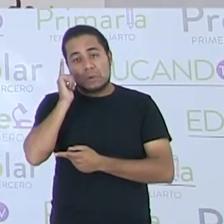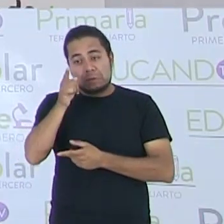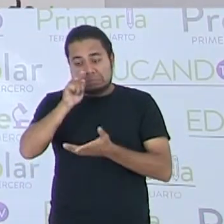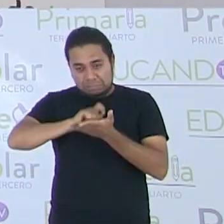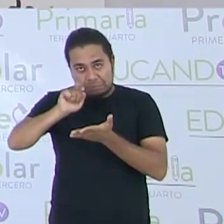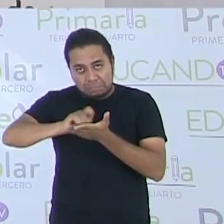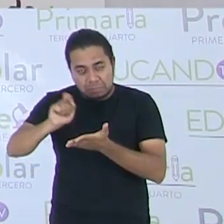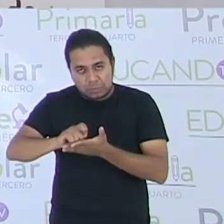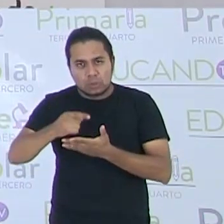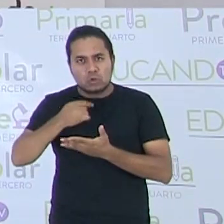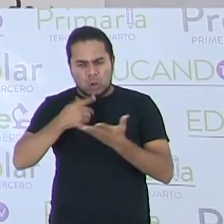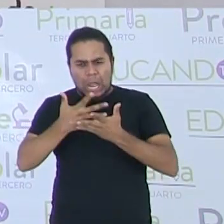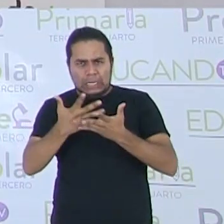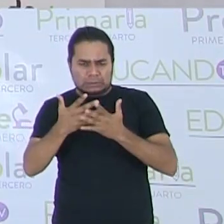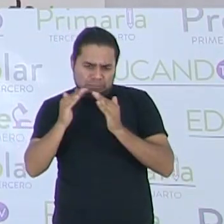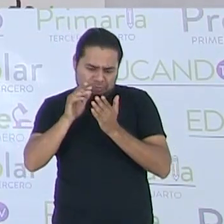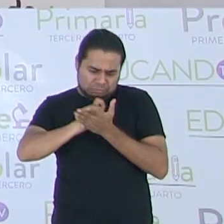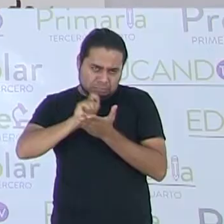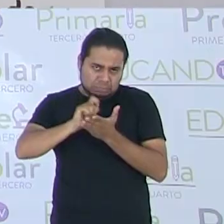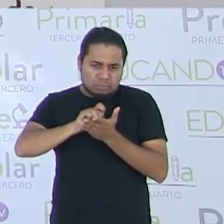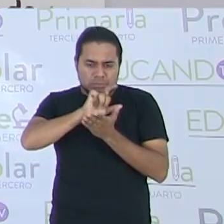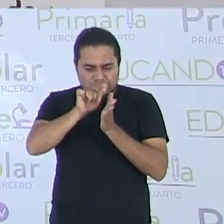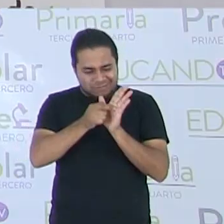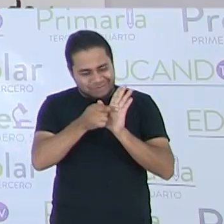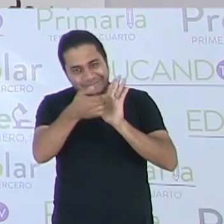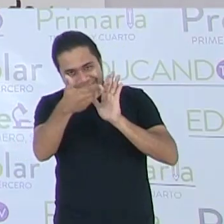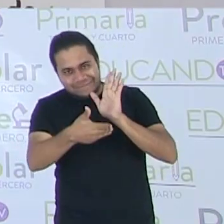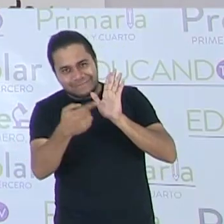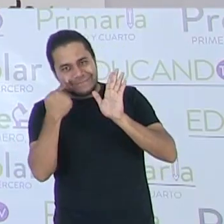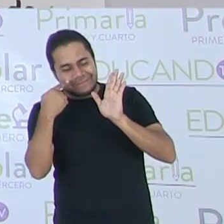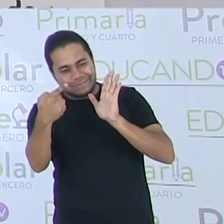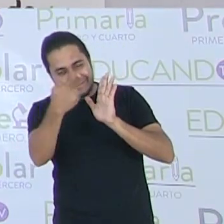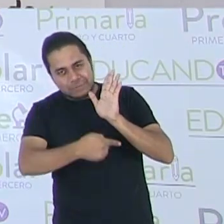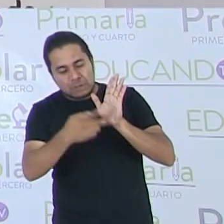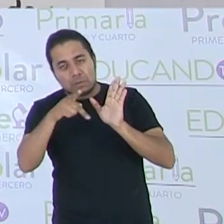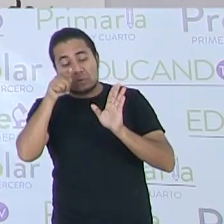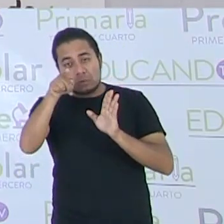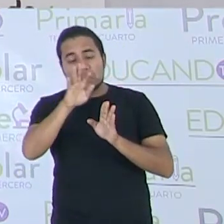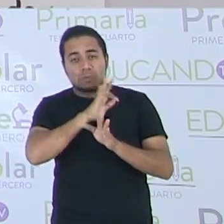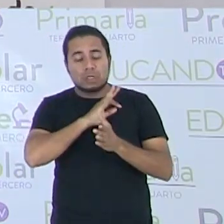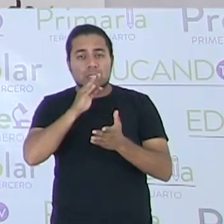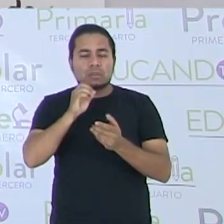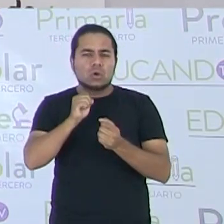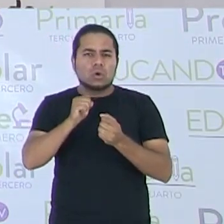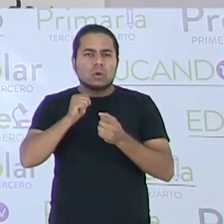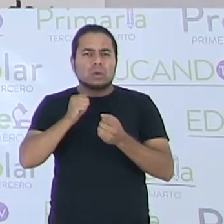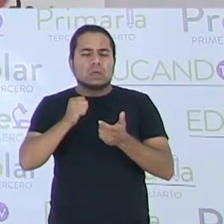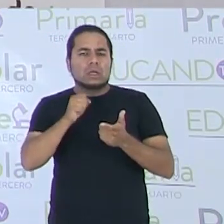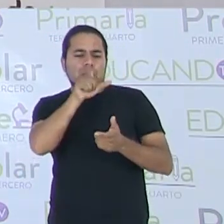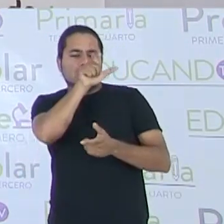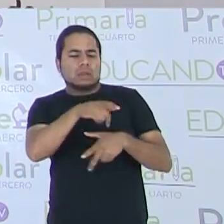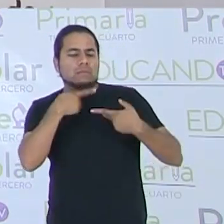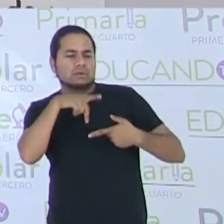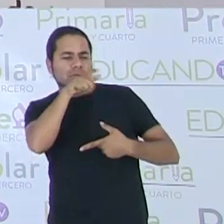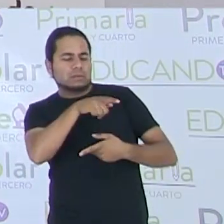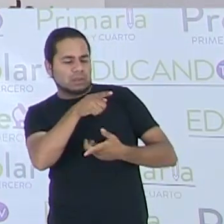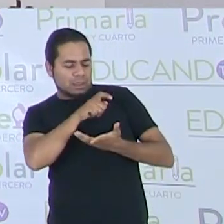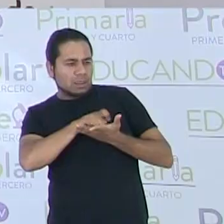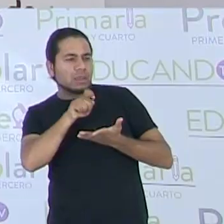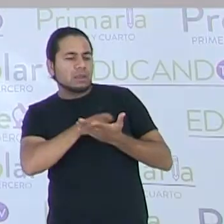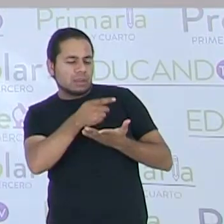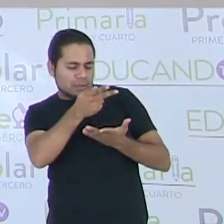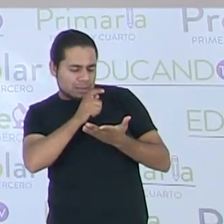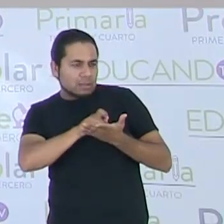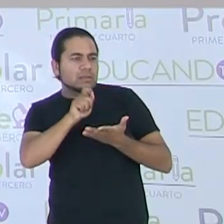hagan, yo voy a elaborarla y próximamente se las voy a presentar. Pero ustedes también, o inspírense en una persona que les llame la